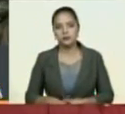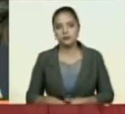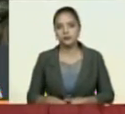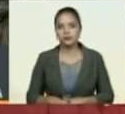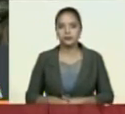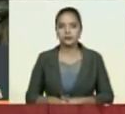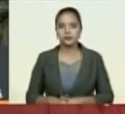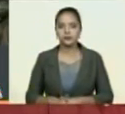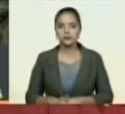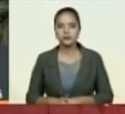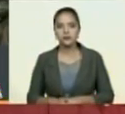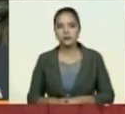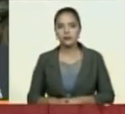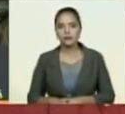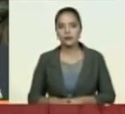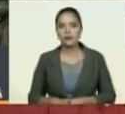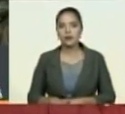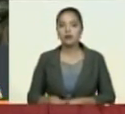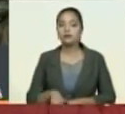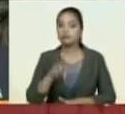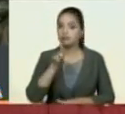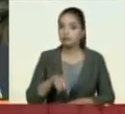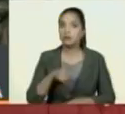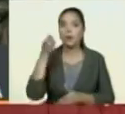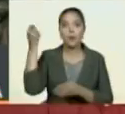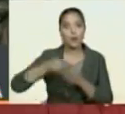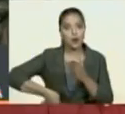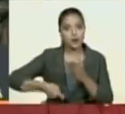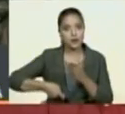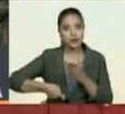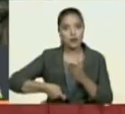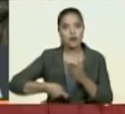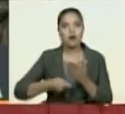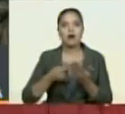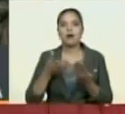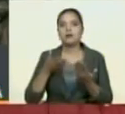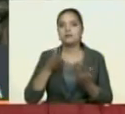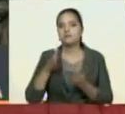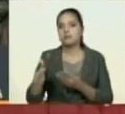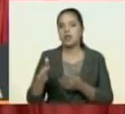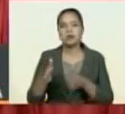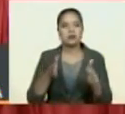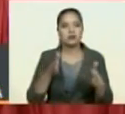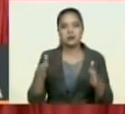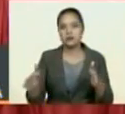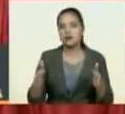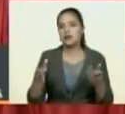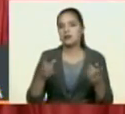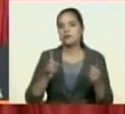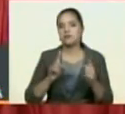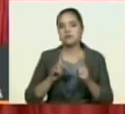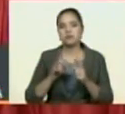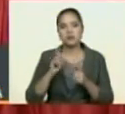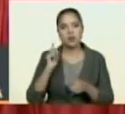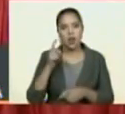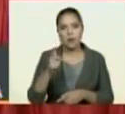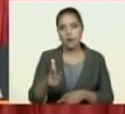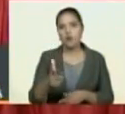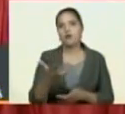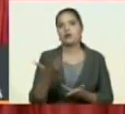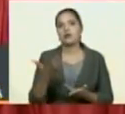Así también hemos establecido también la prohibición, el traslado desplazamiento,